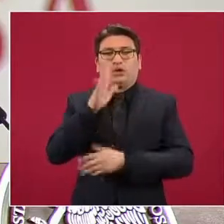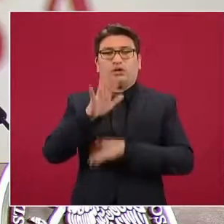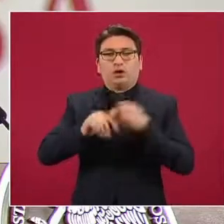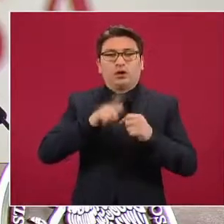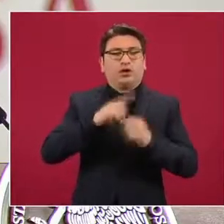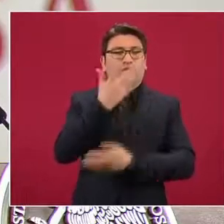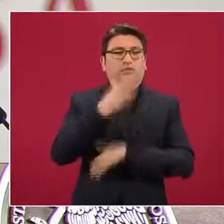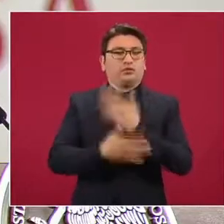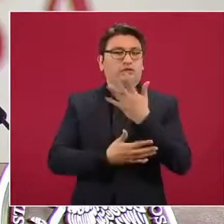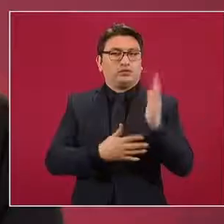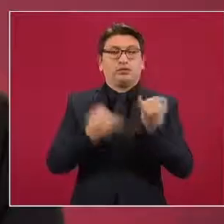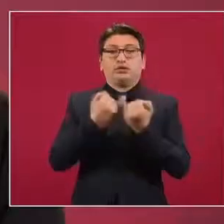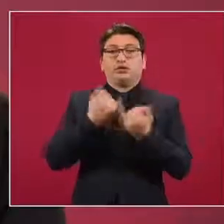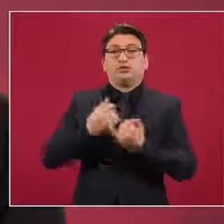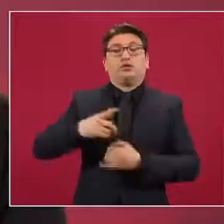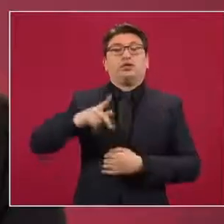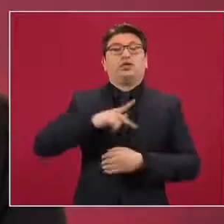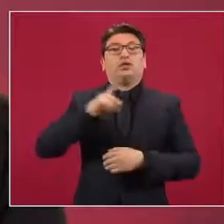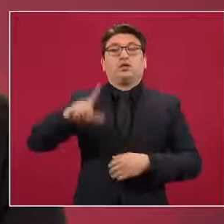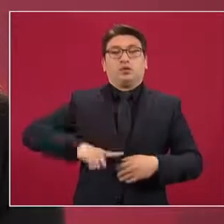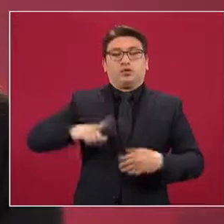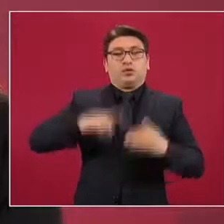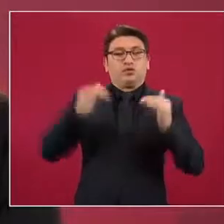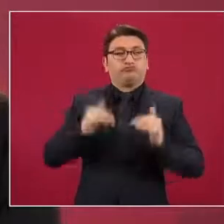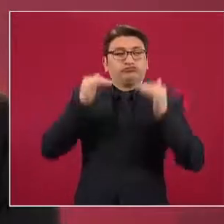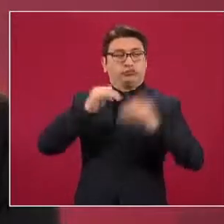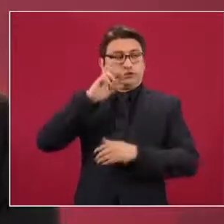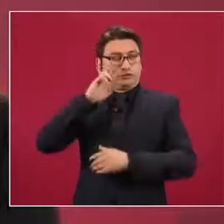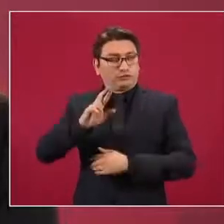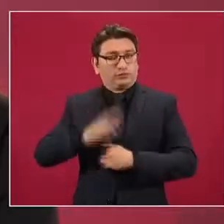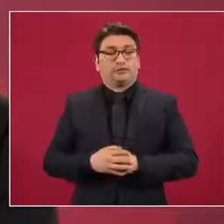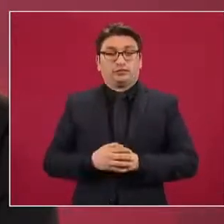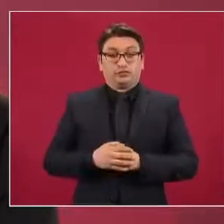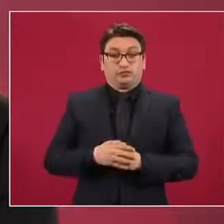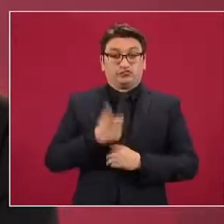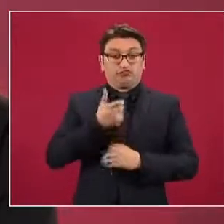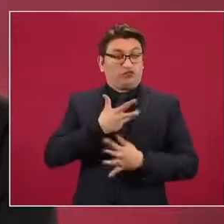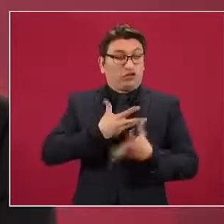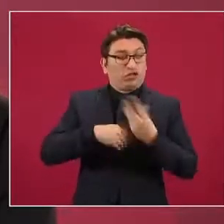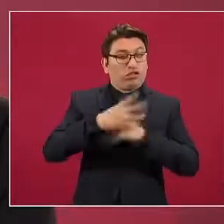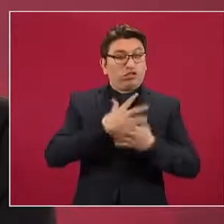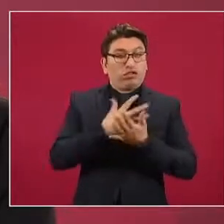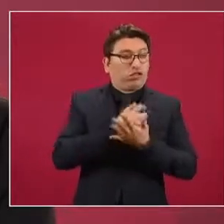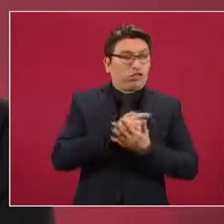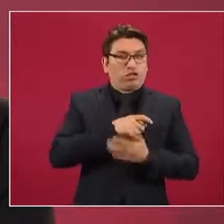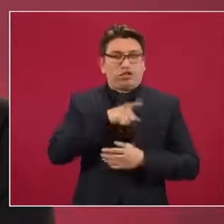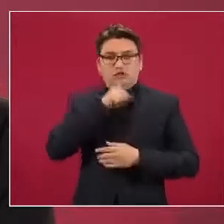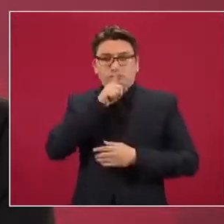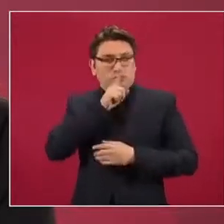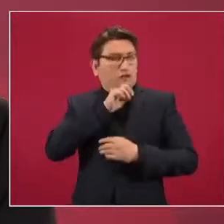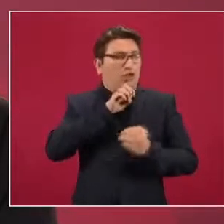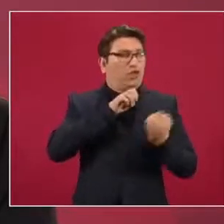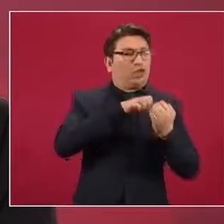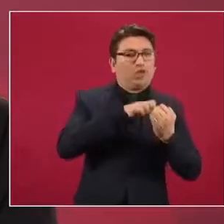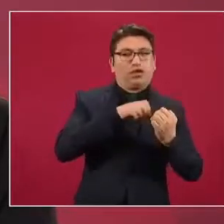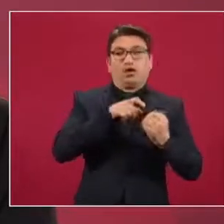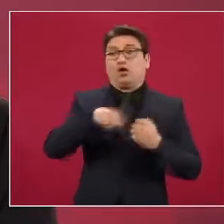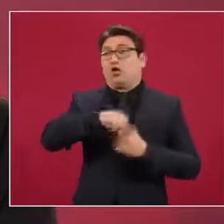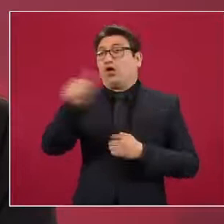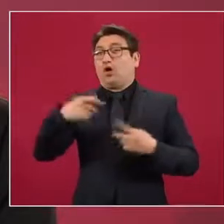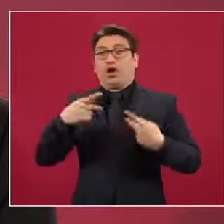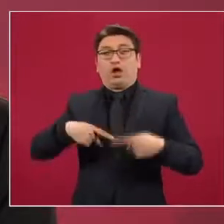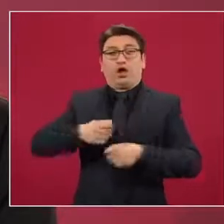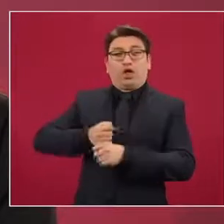de la soberanía. No es lícito enriquecerse mediante el engaño, a costa del sufrimiento de las